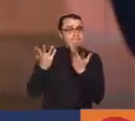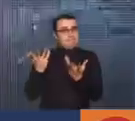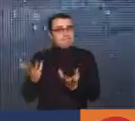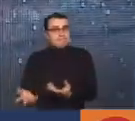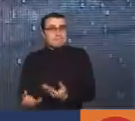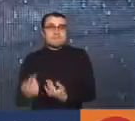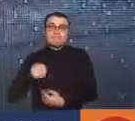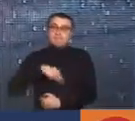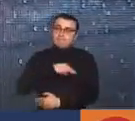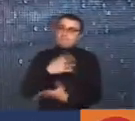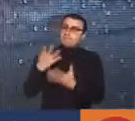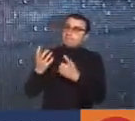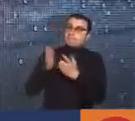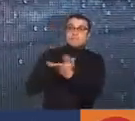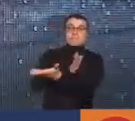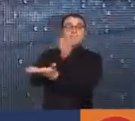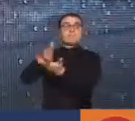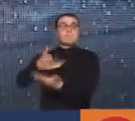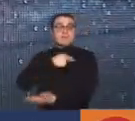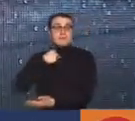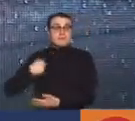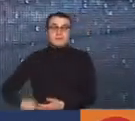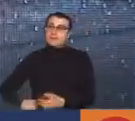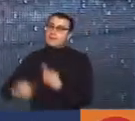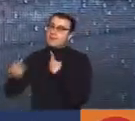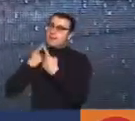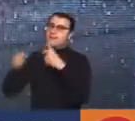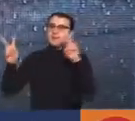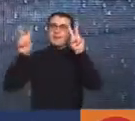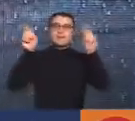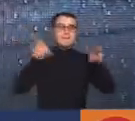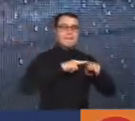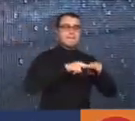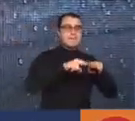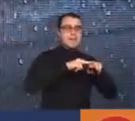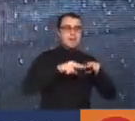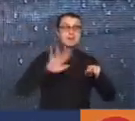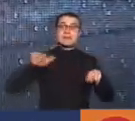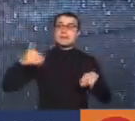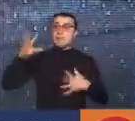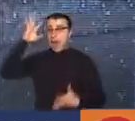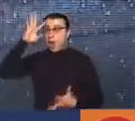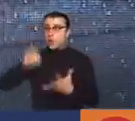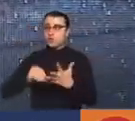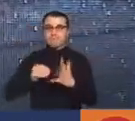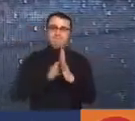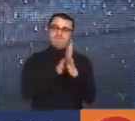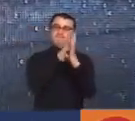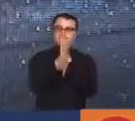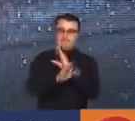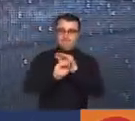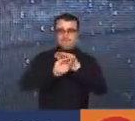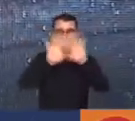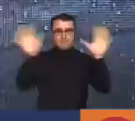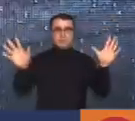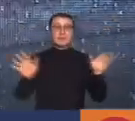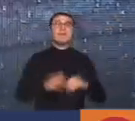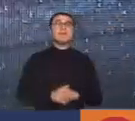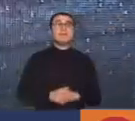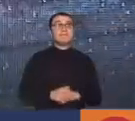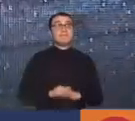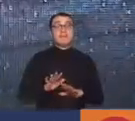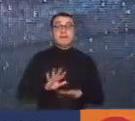lo que queremos dialogar en China sobre el metro. Obviamente, pues quien salga